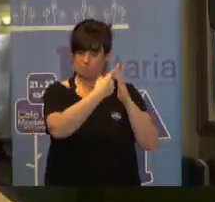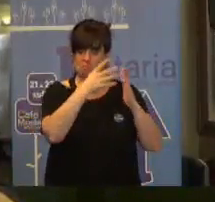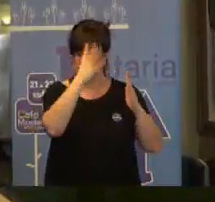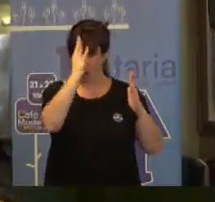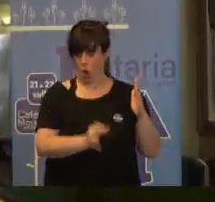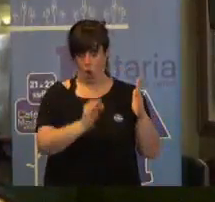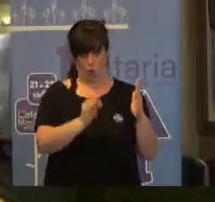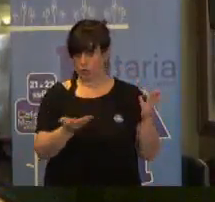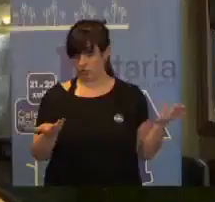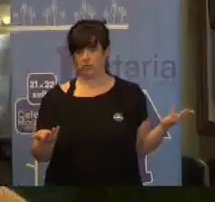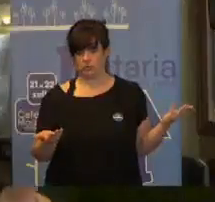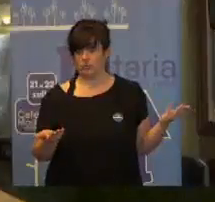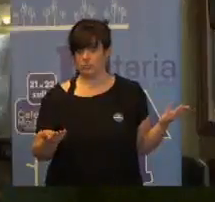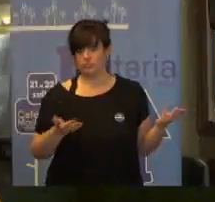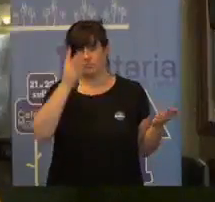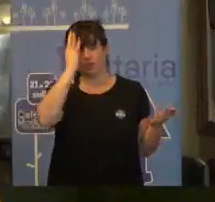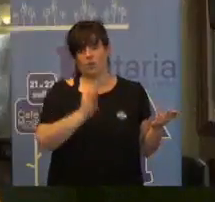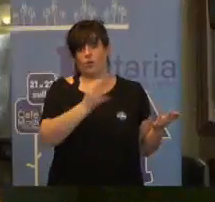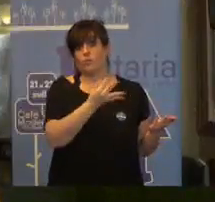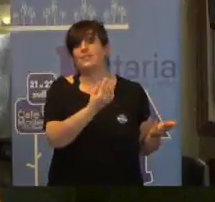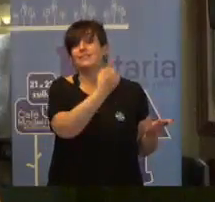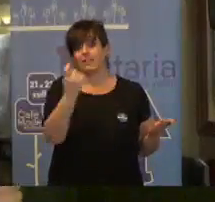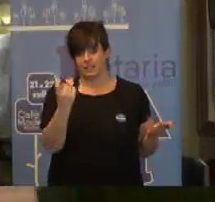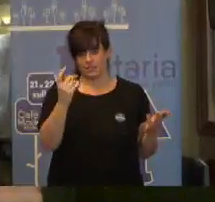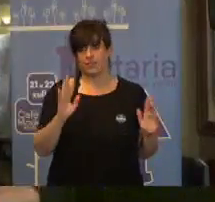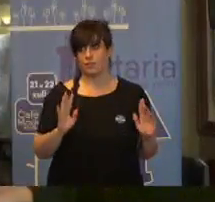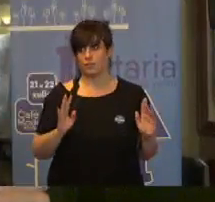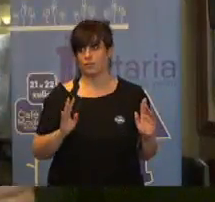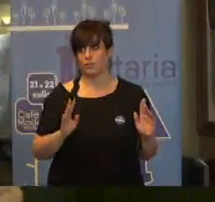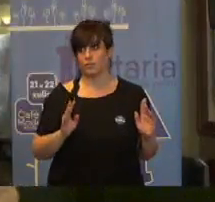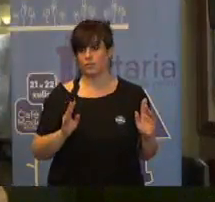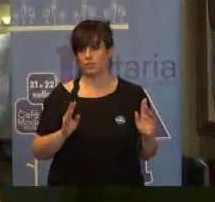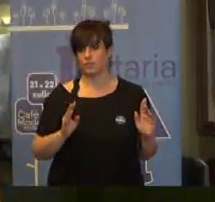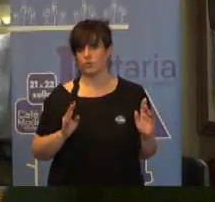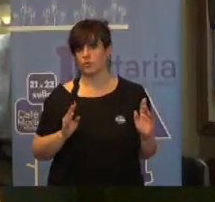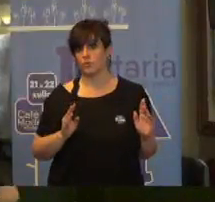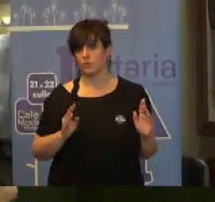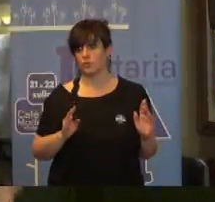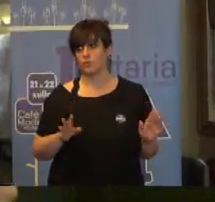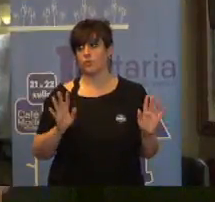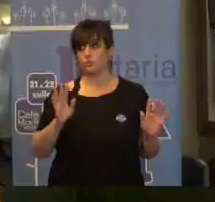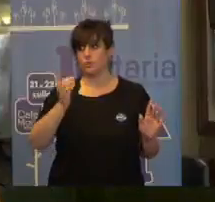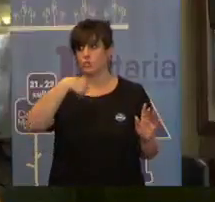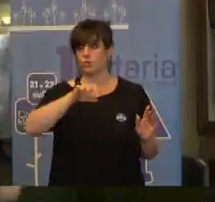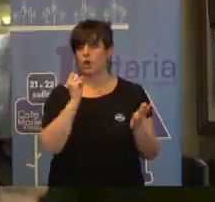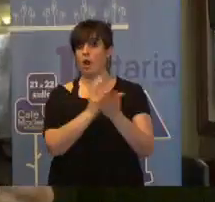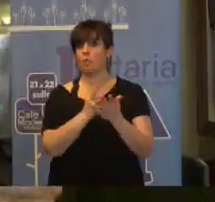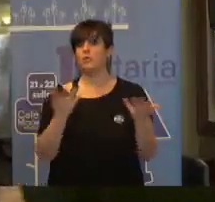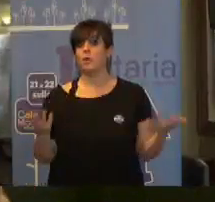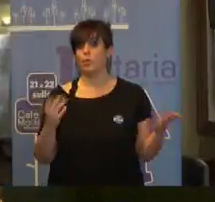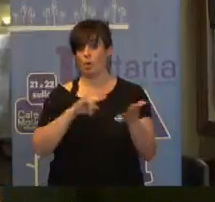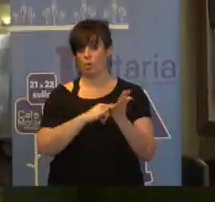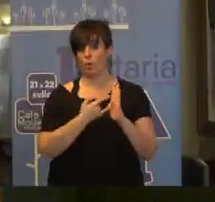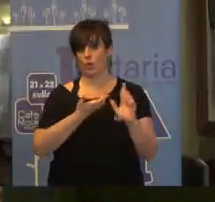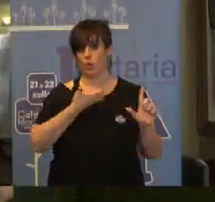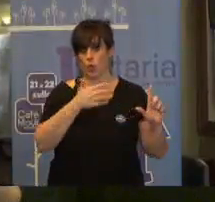en este momento e a máis necesaria en este momento, partindo de que nós apostamos moito polo proxecto local,